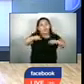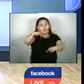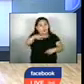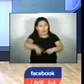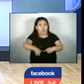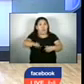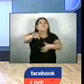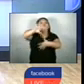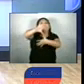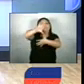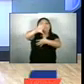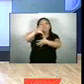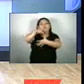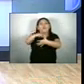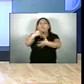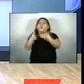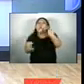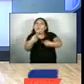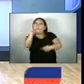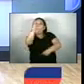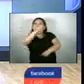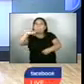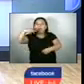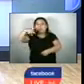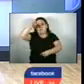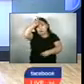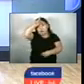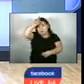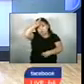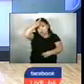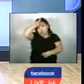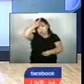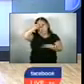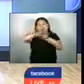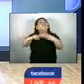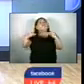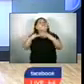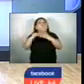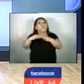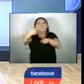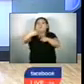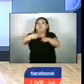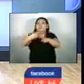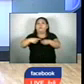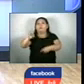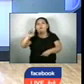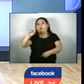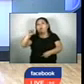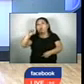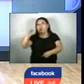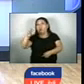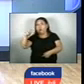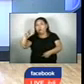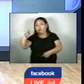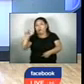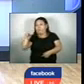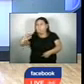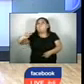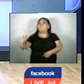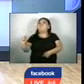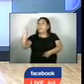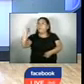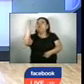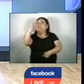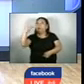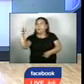América Latina que ya lo utiliza es Perú. También se sabe que es utilizado en el Reino Unido, que por cierto fue el primer país en autorizar,